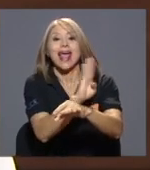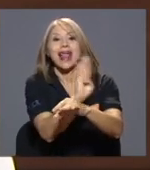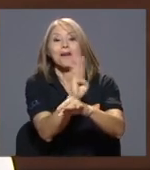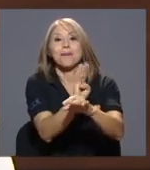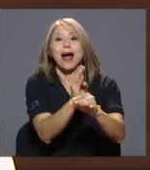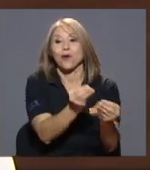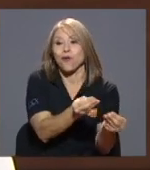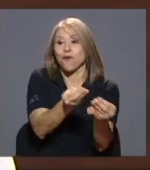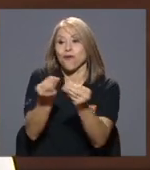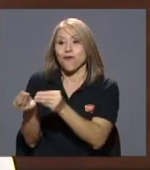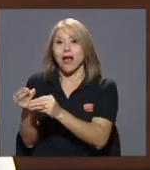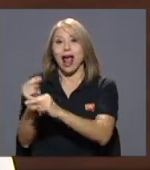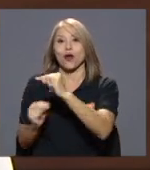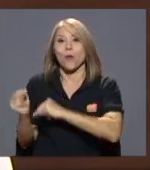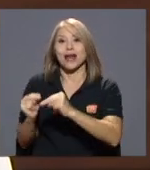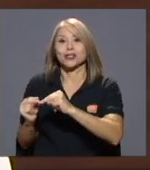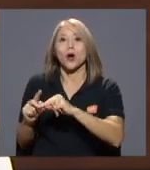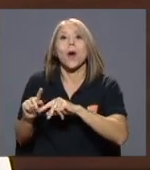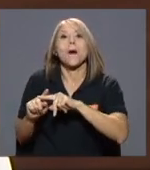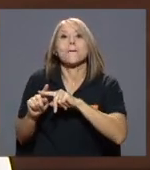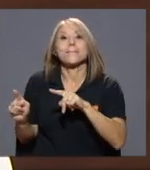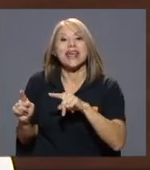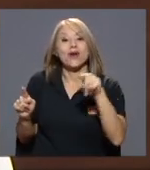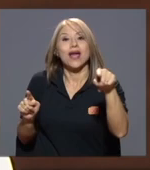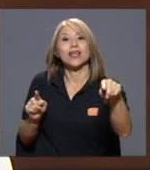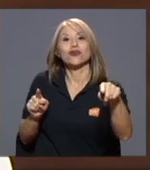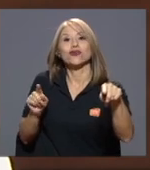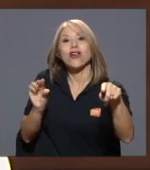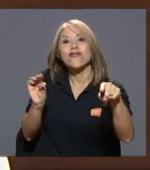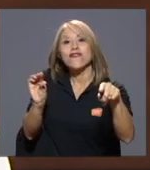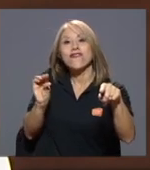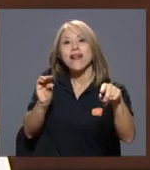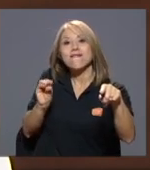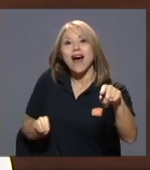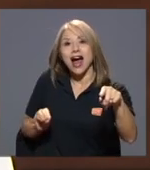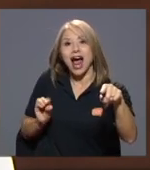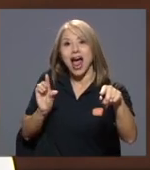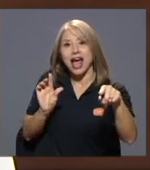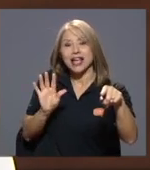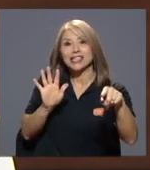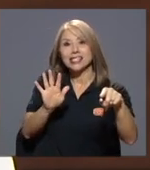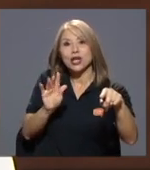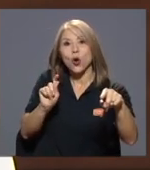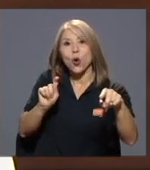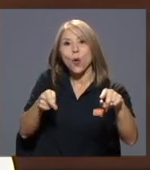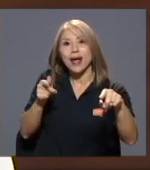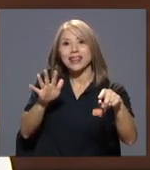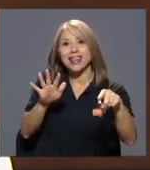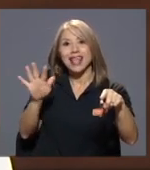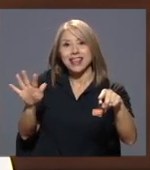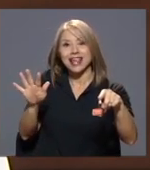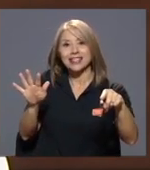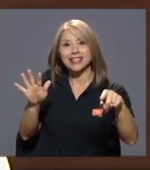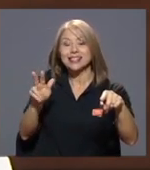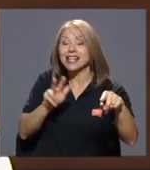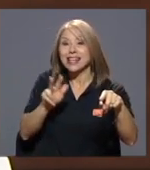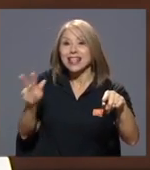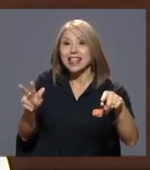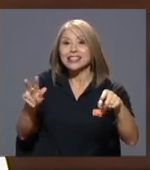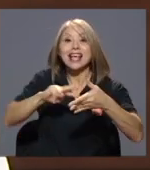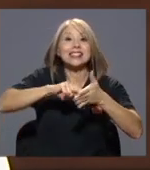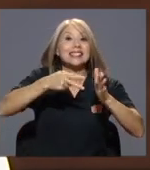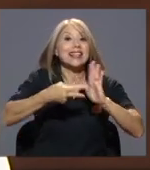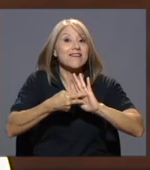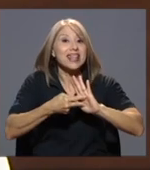da los 10 mil colones, le rebaja un 5,33 al comerciante. Entonces, o sea, el banco se va a dejar 530